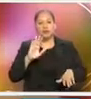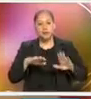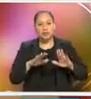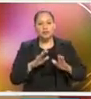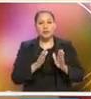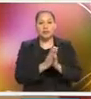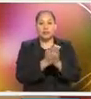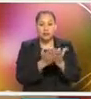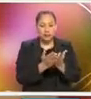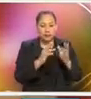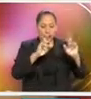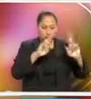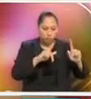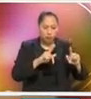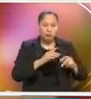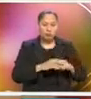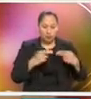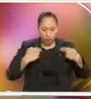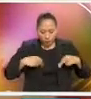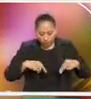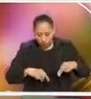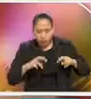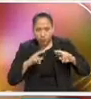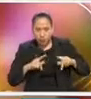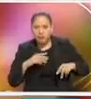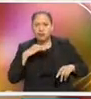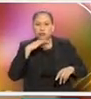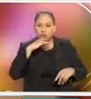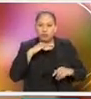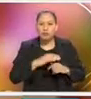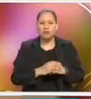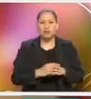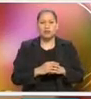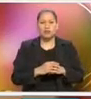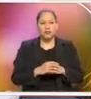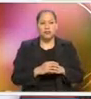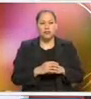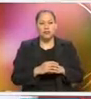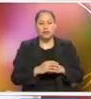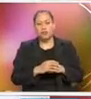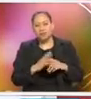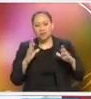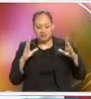libros rotos, con la ropa desgarrada, sucia,